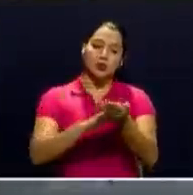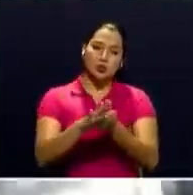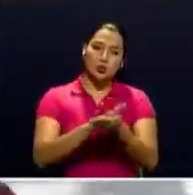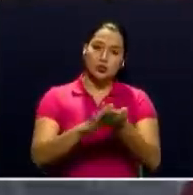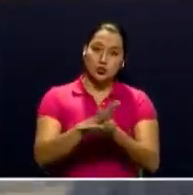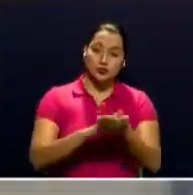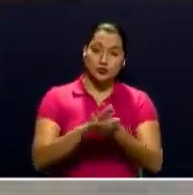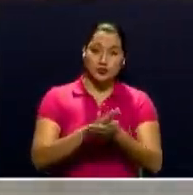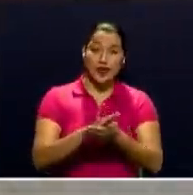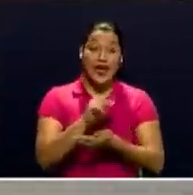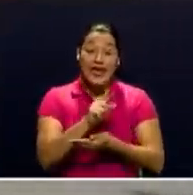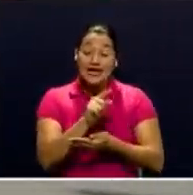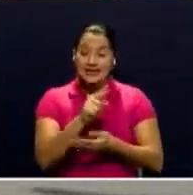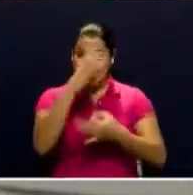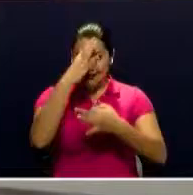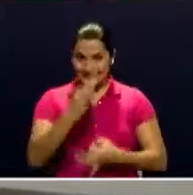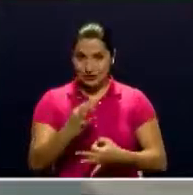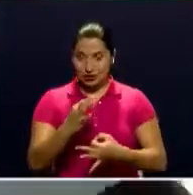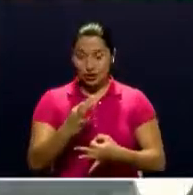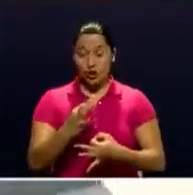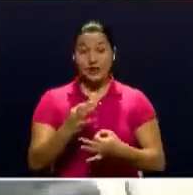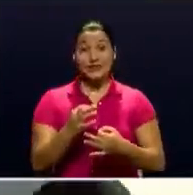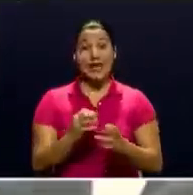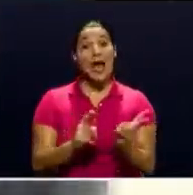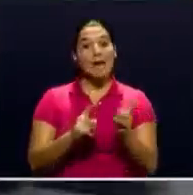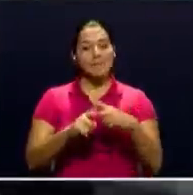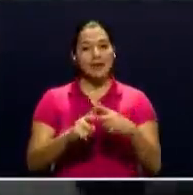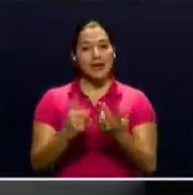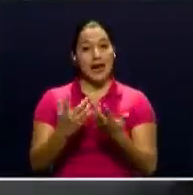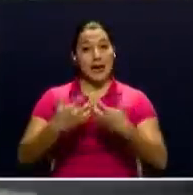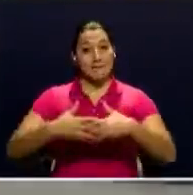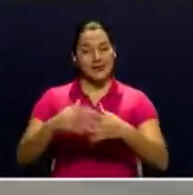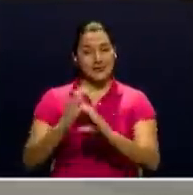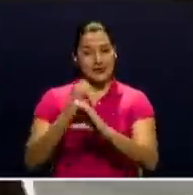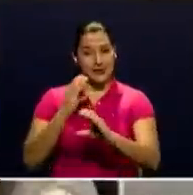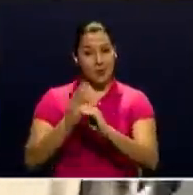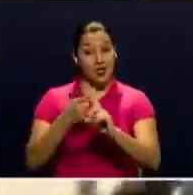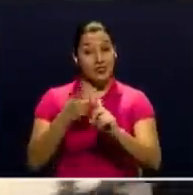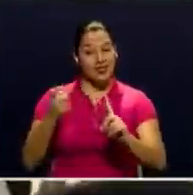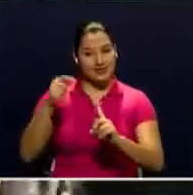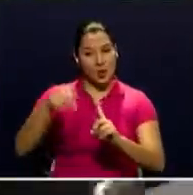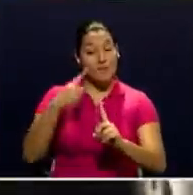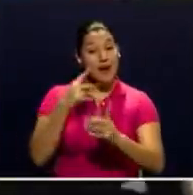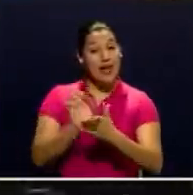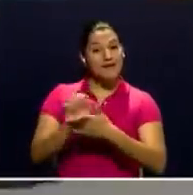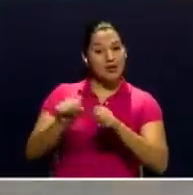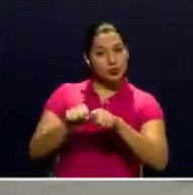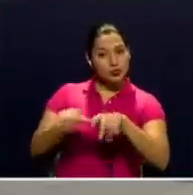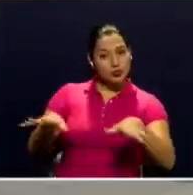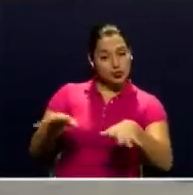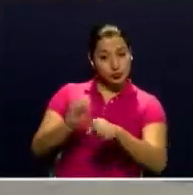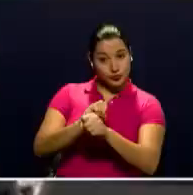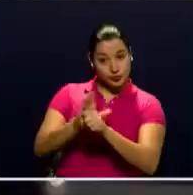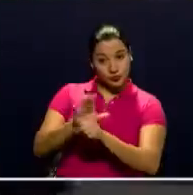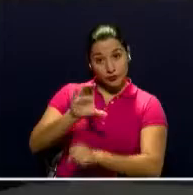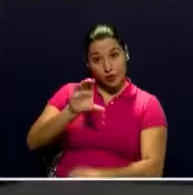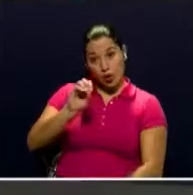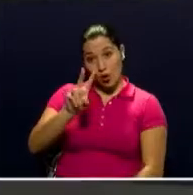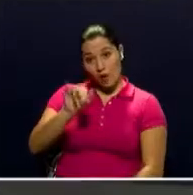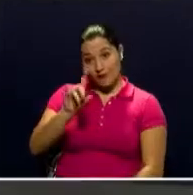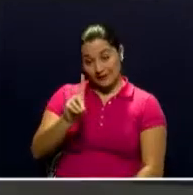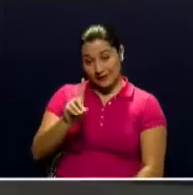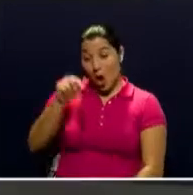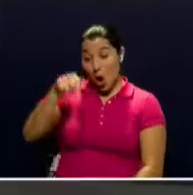guantes serán medidas que las empresas autobuseras implementarán desde hoy para evitar los focos de contagio del coronavirus. Así lo anunciaron este